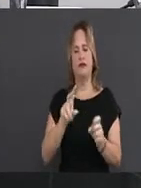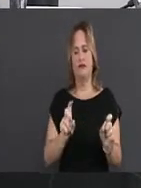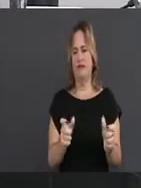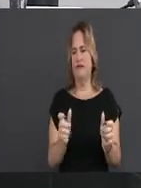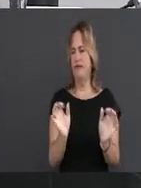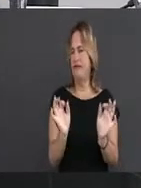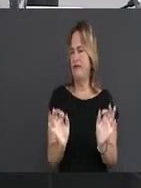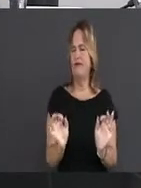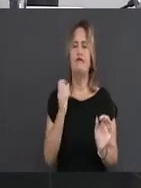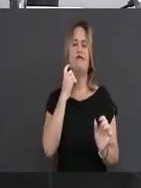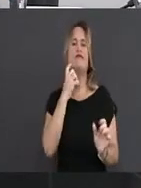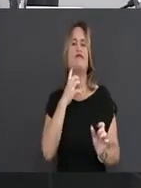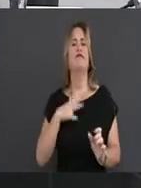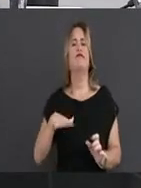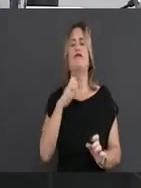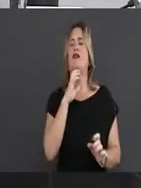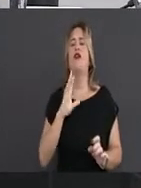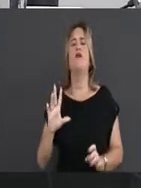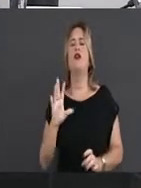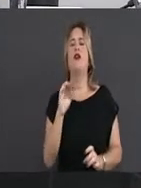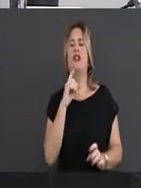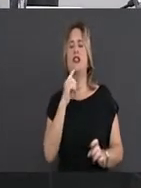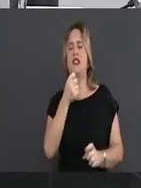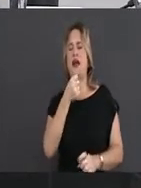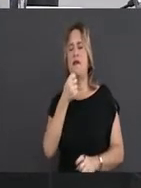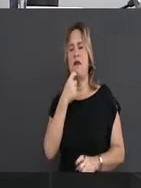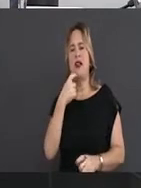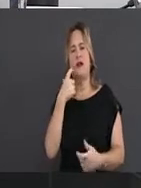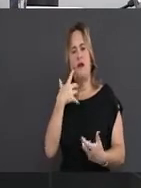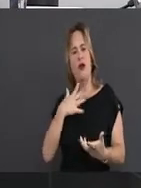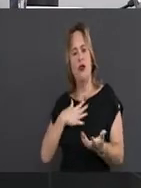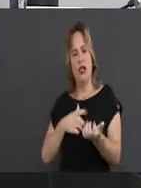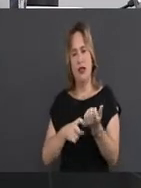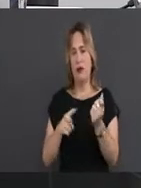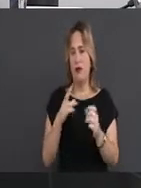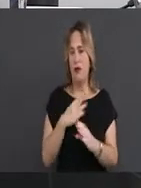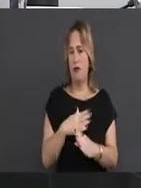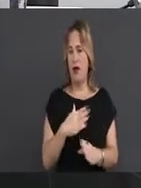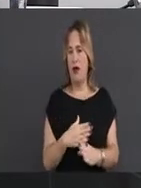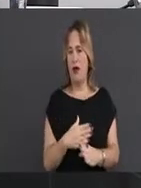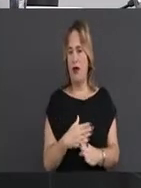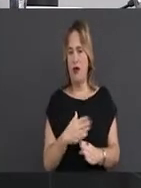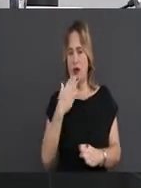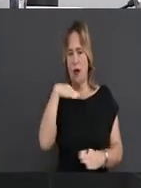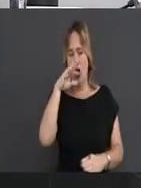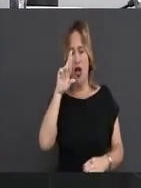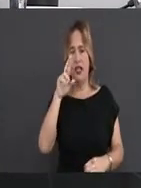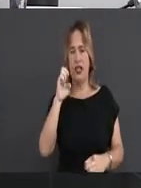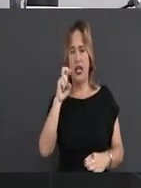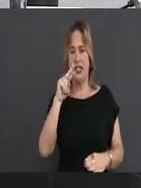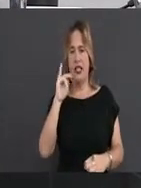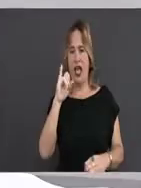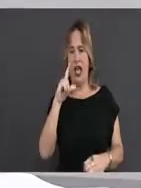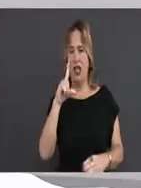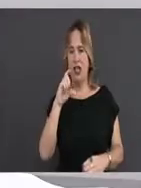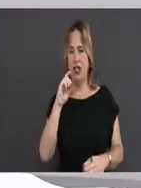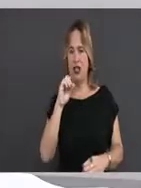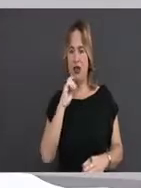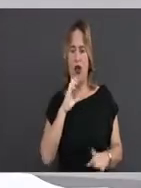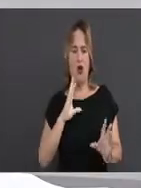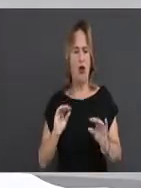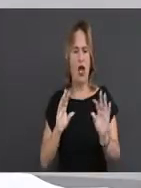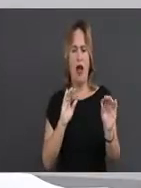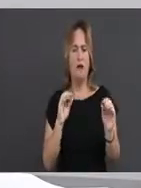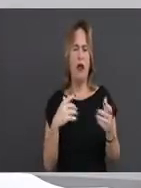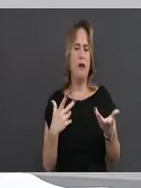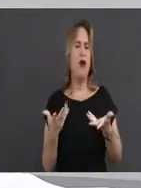mantiene imbatible, como dice uno de los periodistas ilustres de nuestro Santiago de Cuba, Reinaldo Cedeño. Hoy vamos a hablar, vamos a ser